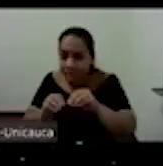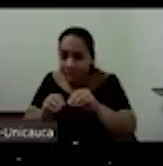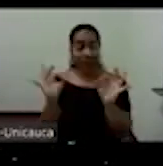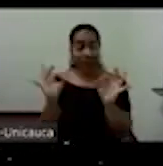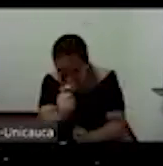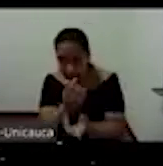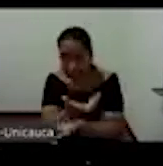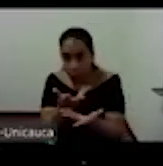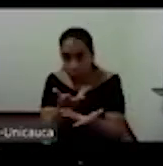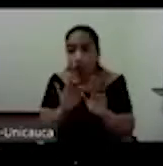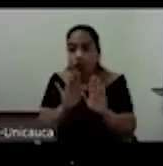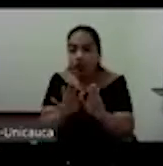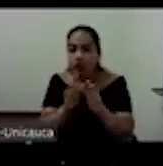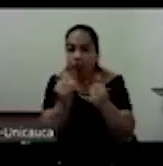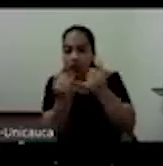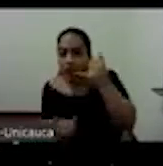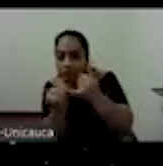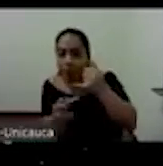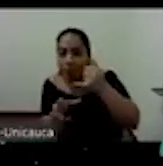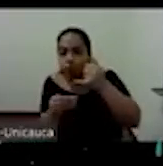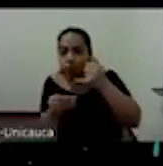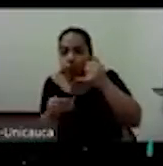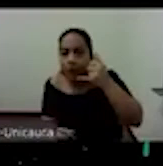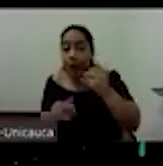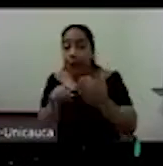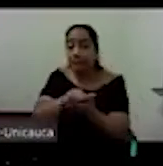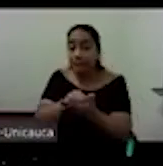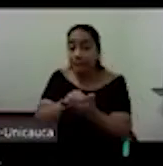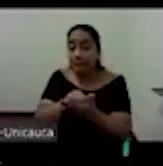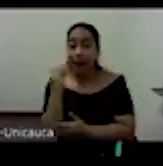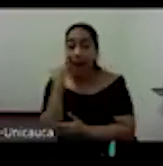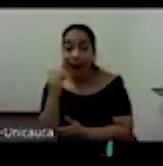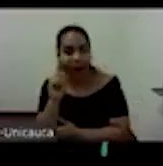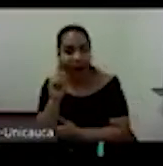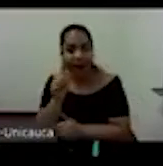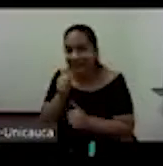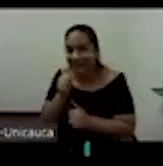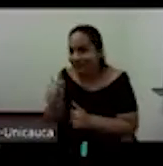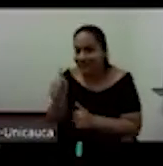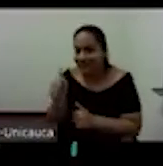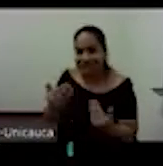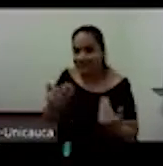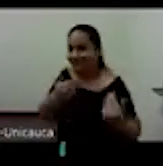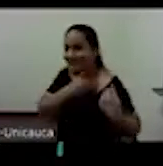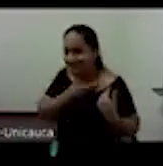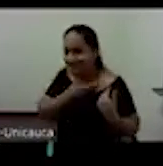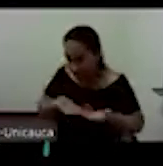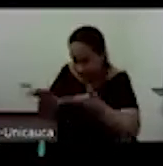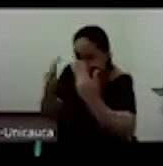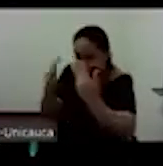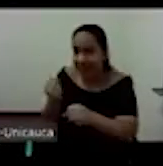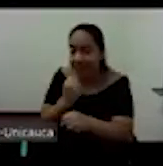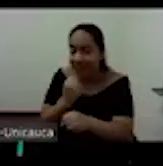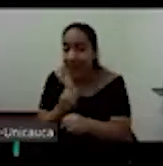la lana. Es por este motivo que han sido las mujeres las habilitadas para desarrollar esta importante